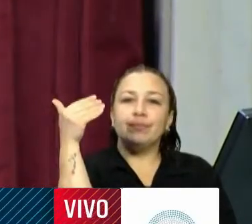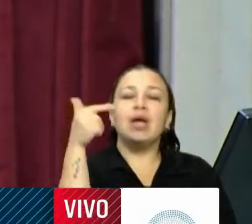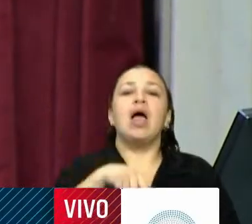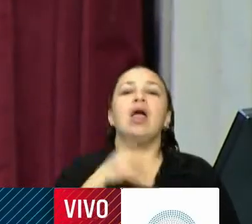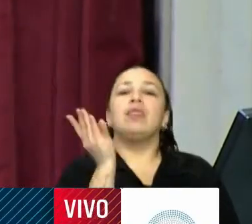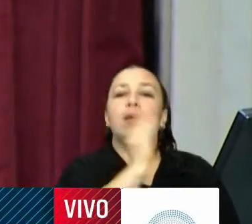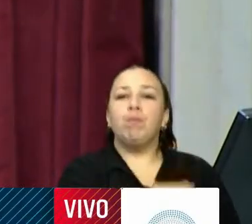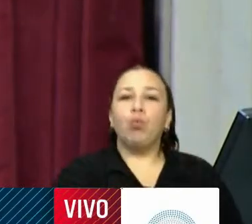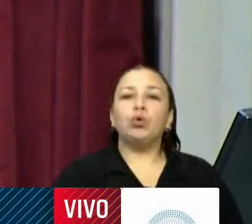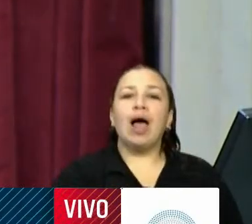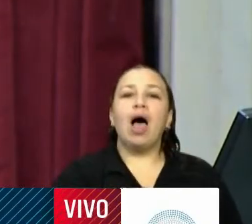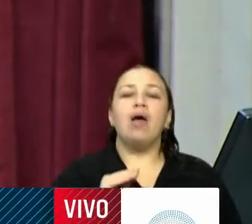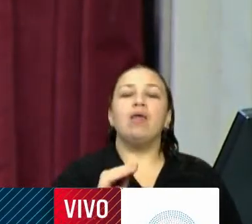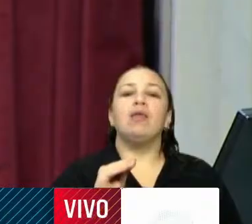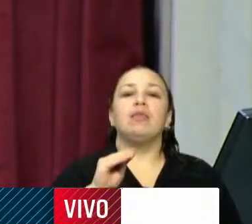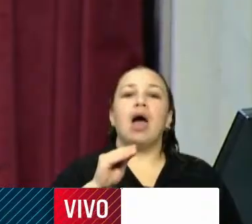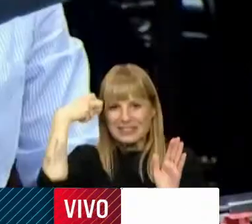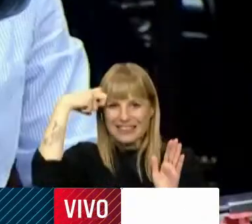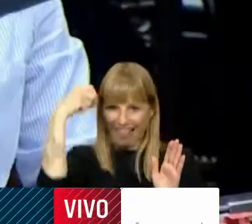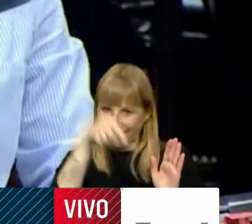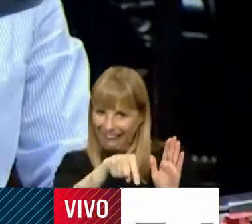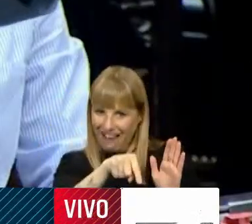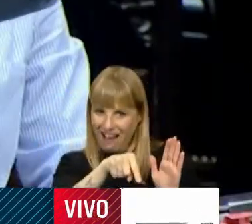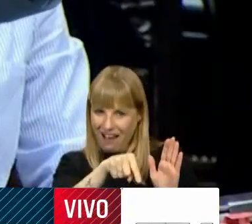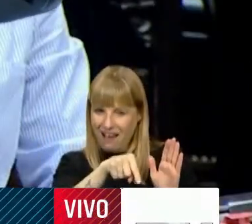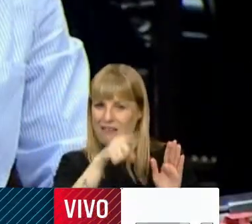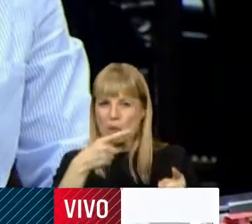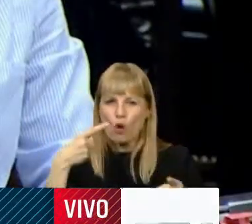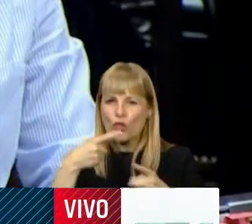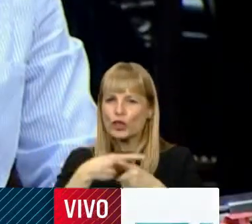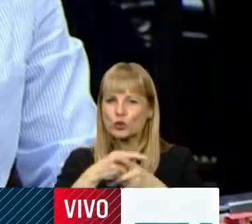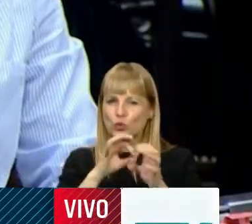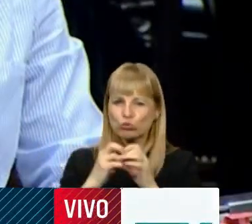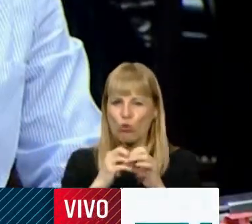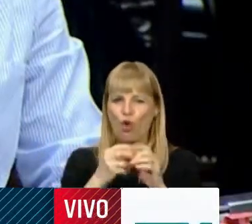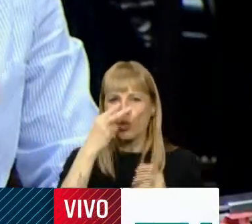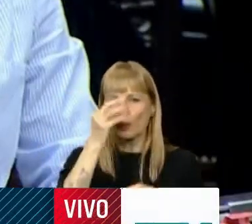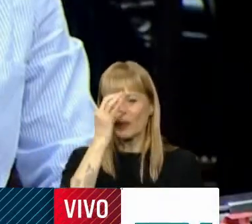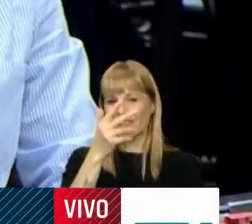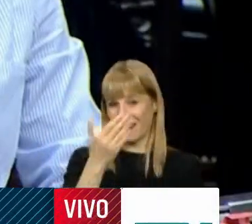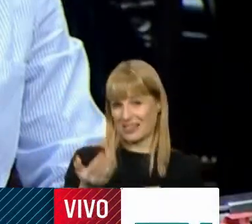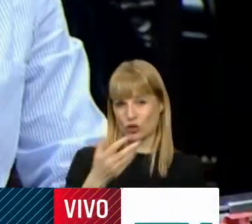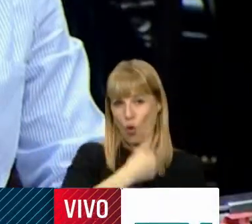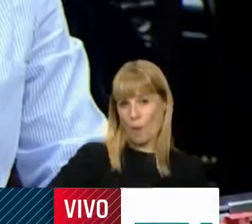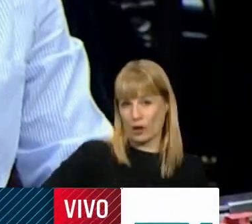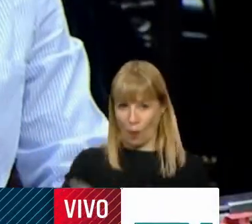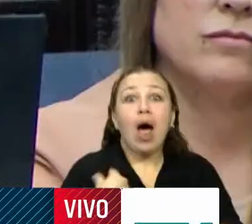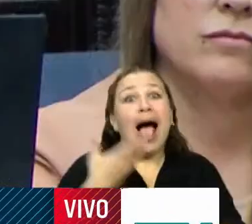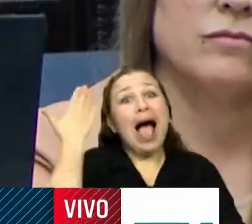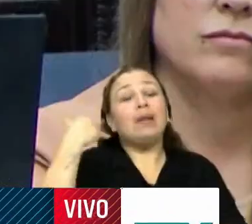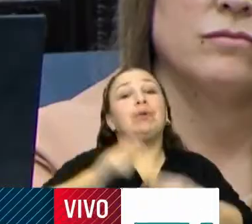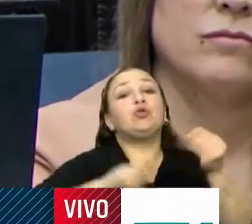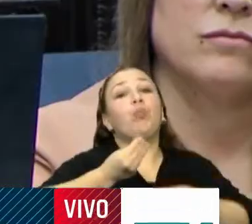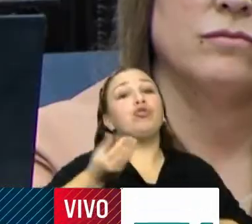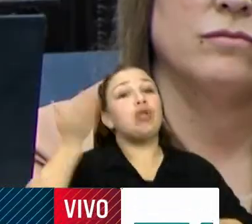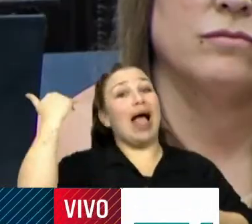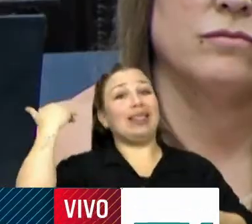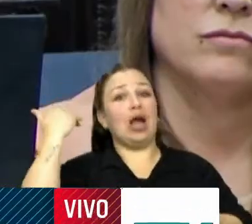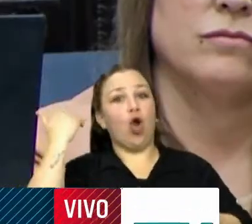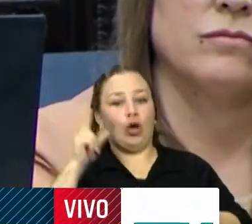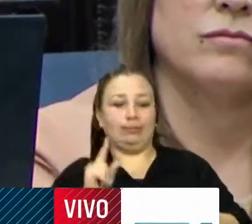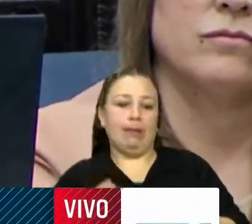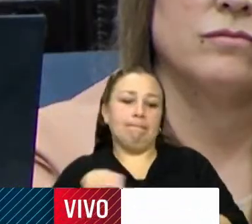invitados representantes del sector de la salud, quienes van a exponer sobre la temática de emergencia sanitaria de la salud pediátrica y de